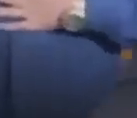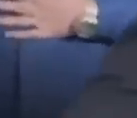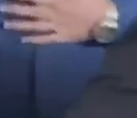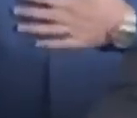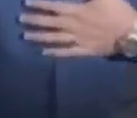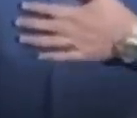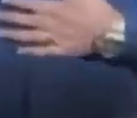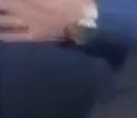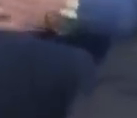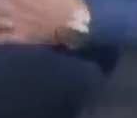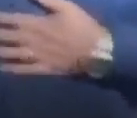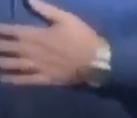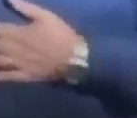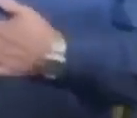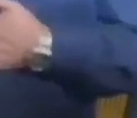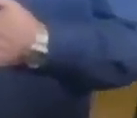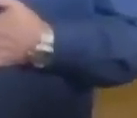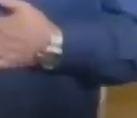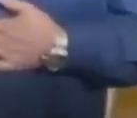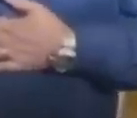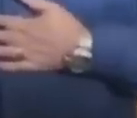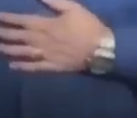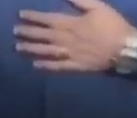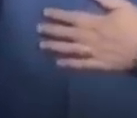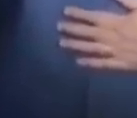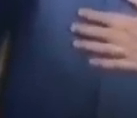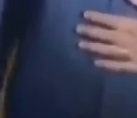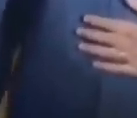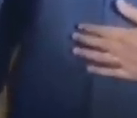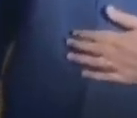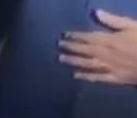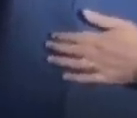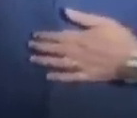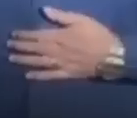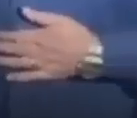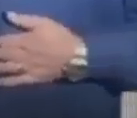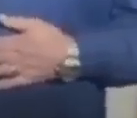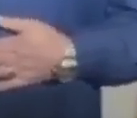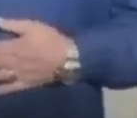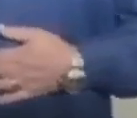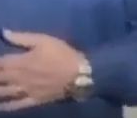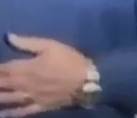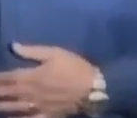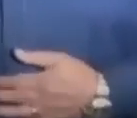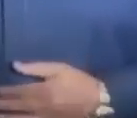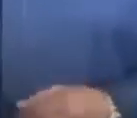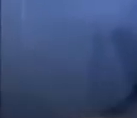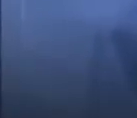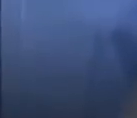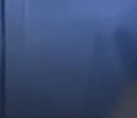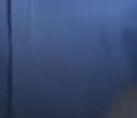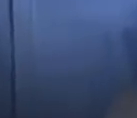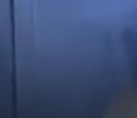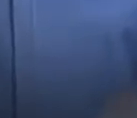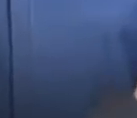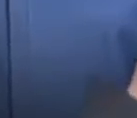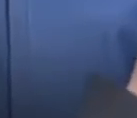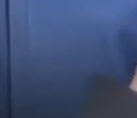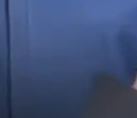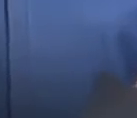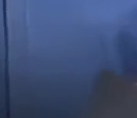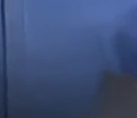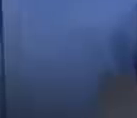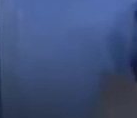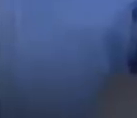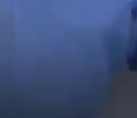República, Nicolás Maduro, a la COP27. Muchas expectativas a escala global con este encuentro, que no solamente es importante para Venezuela, sino para todo el planeta.